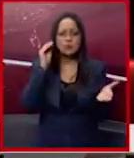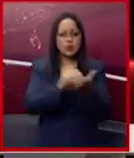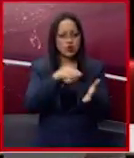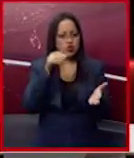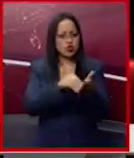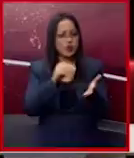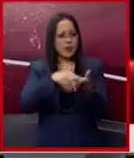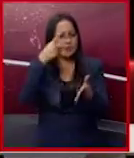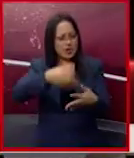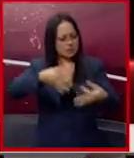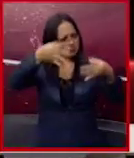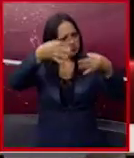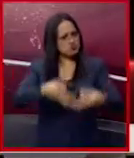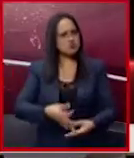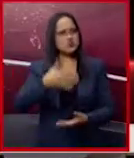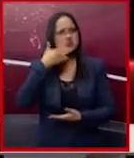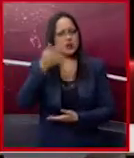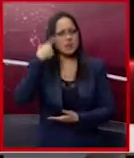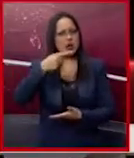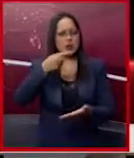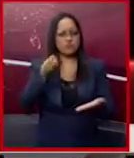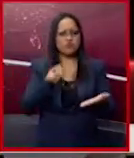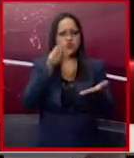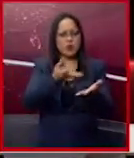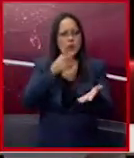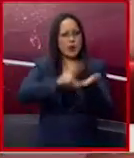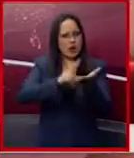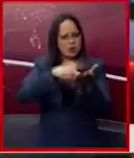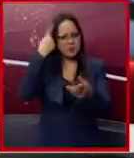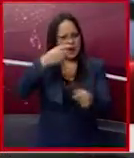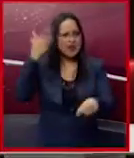fuera perfectamente tipificado este delito.